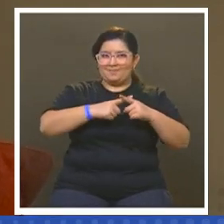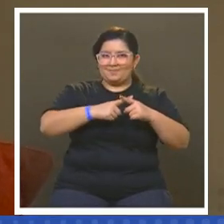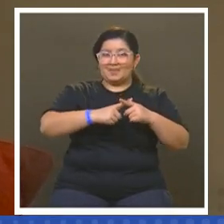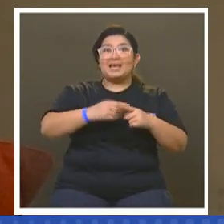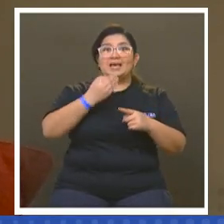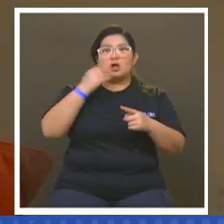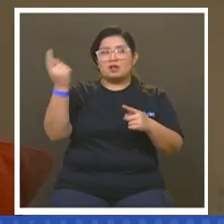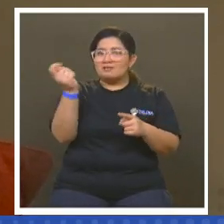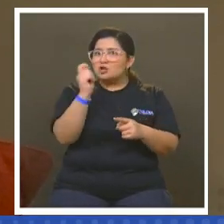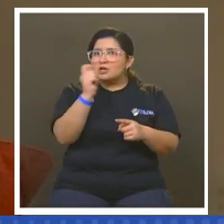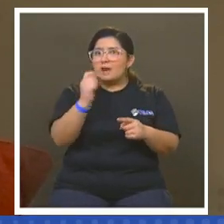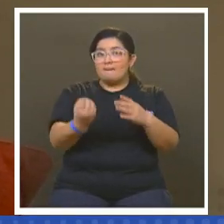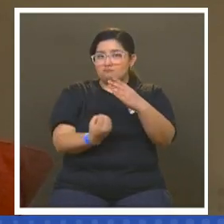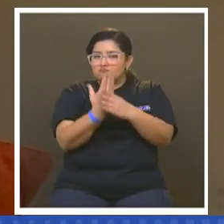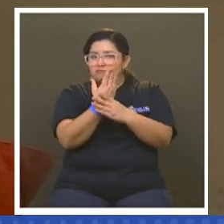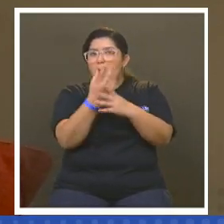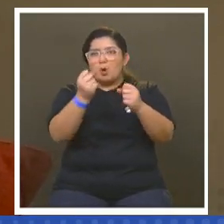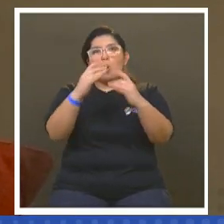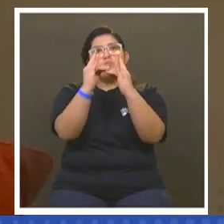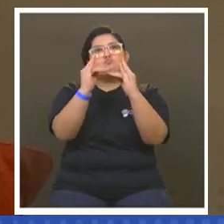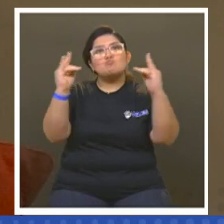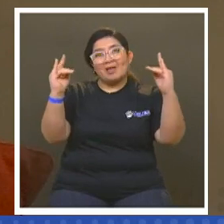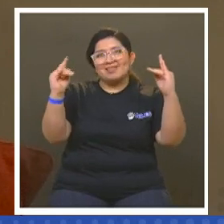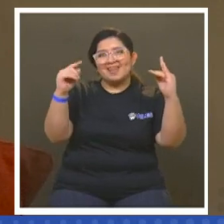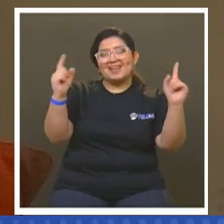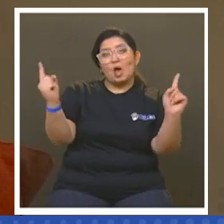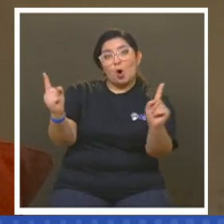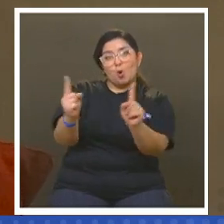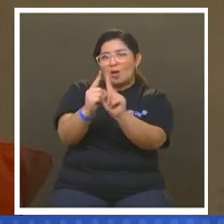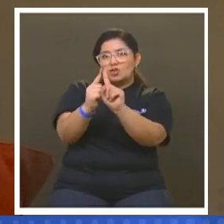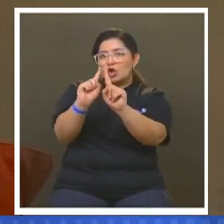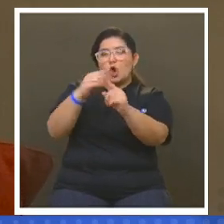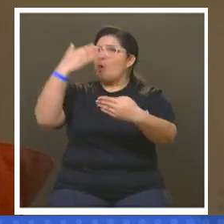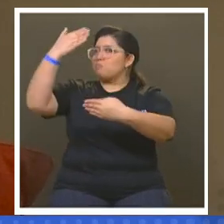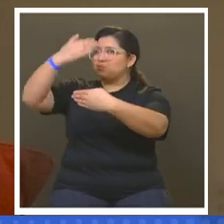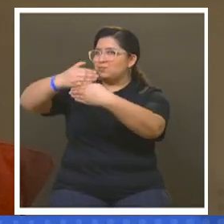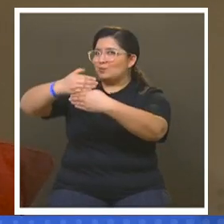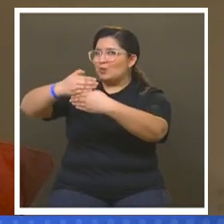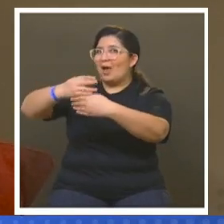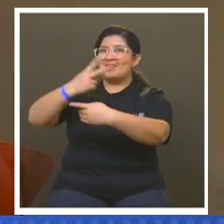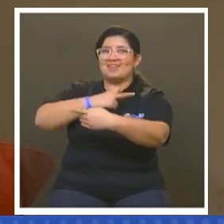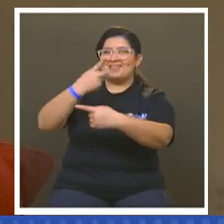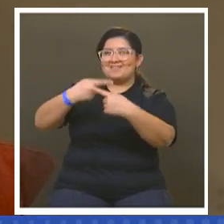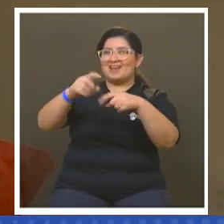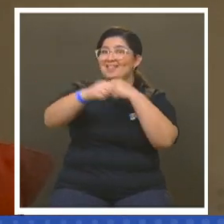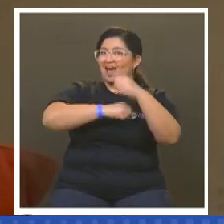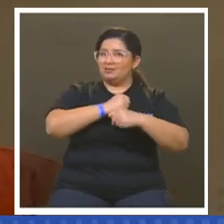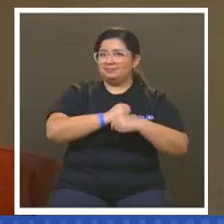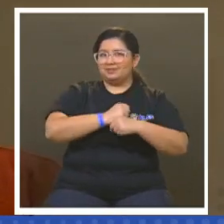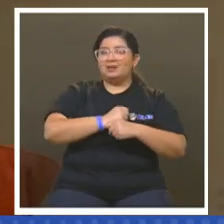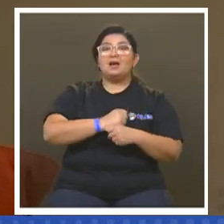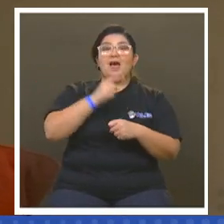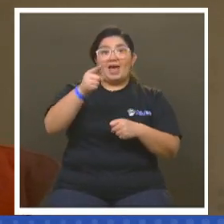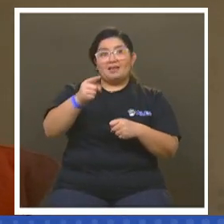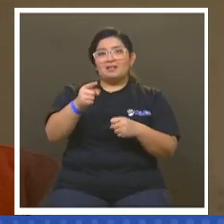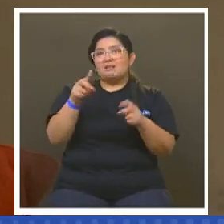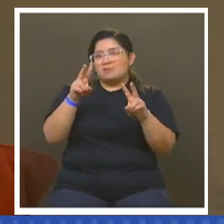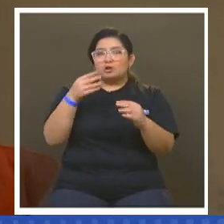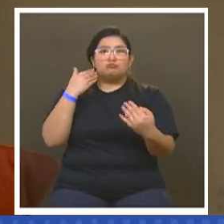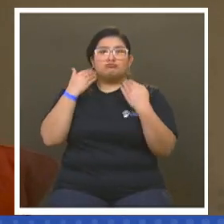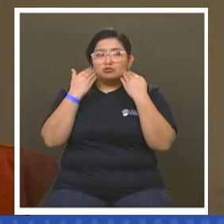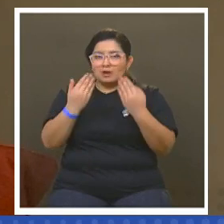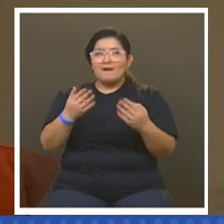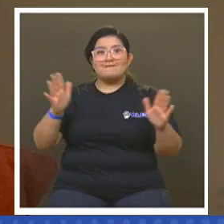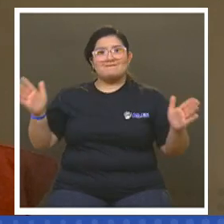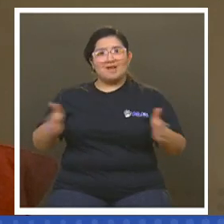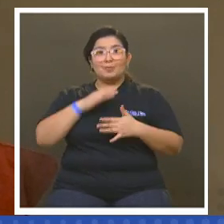Y que las tecnologías modernas sean un puente de encuentro y no un muro entre generaciones. Esta cruzada solidaria,